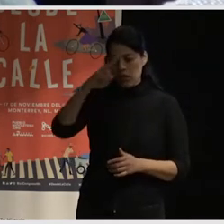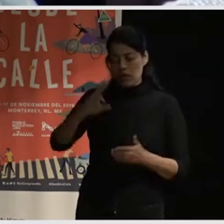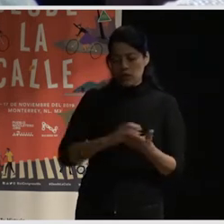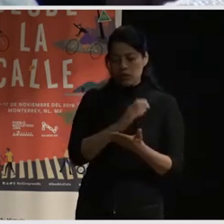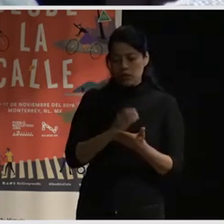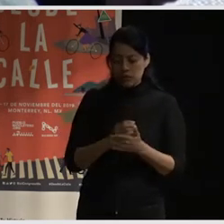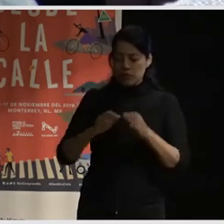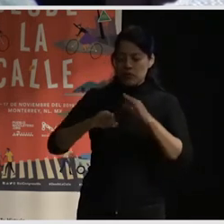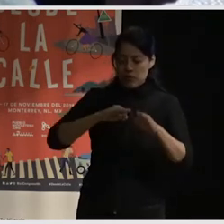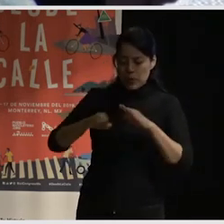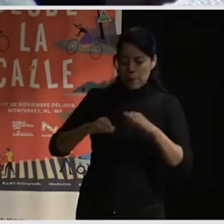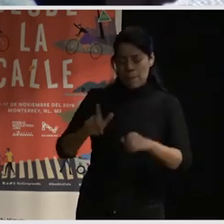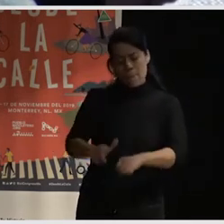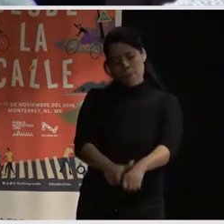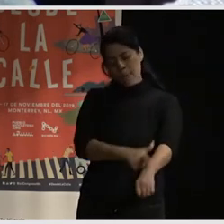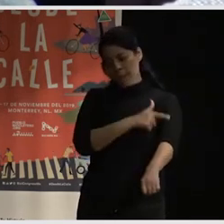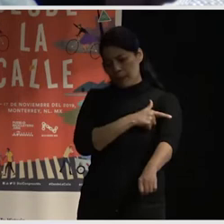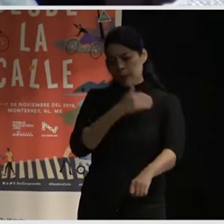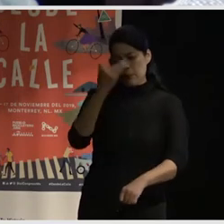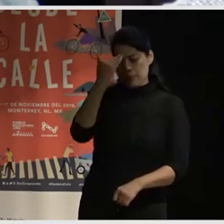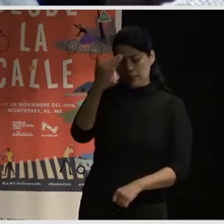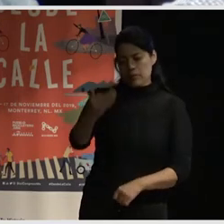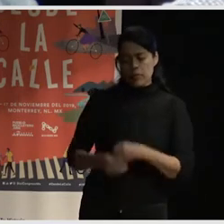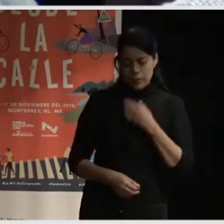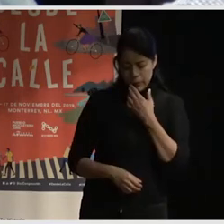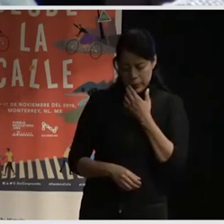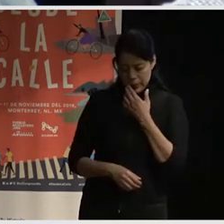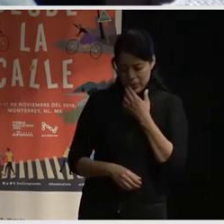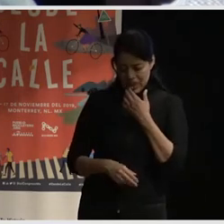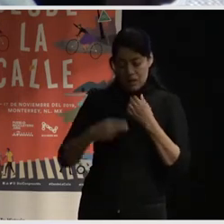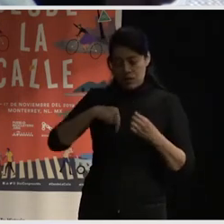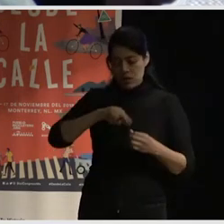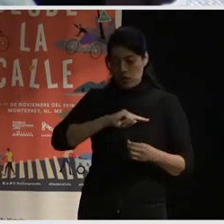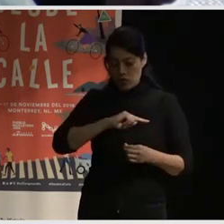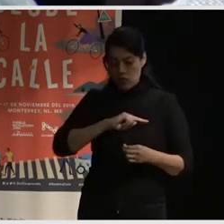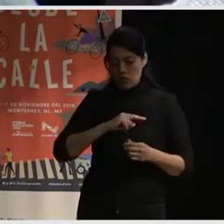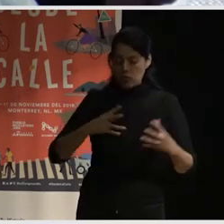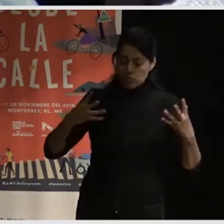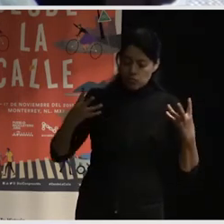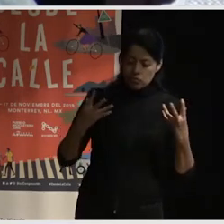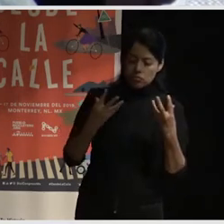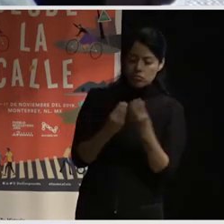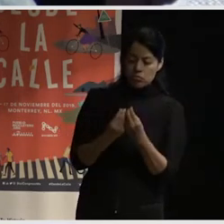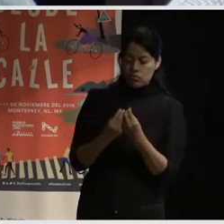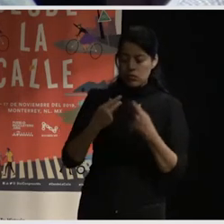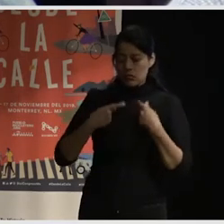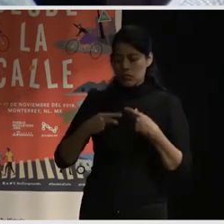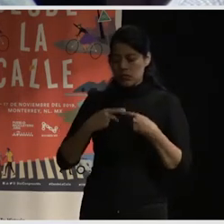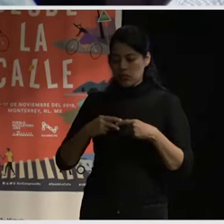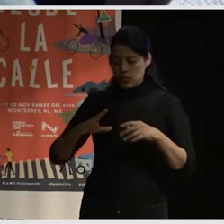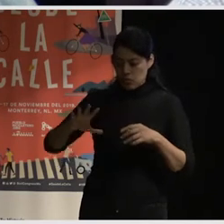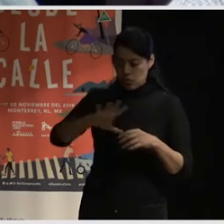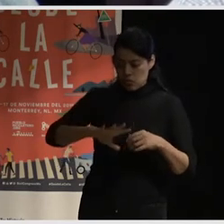pues más largo en este sentido y nosotros hemos estado en cercanía con gente de las